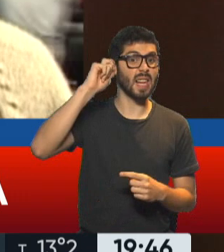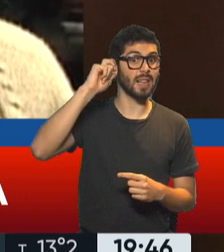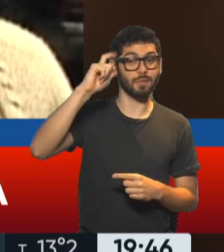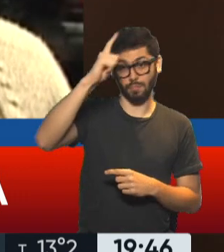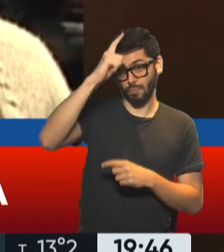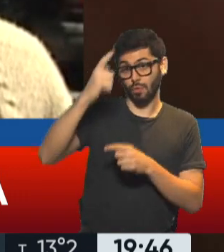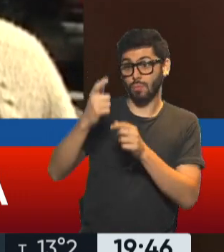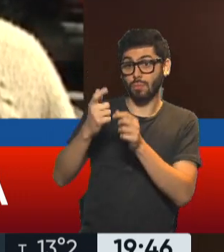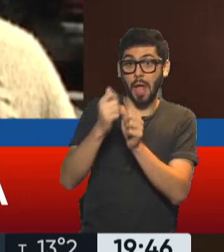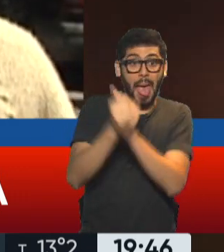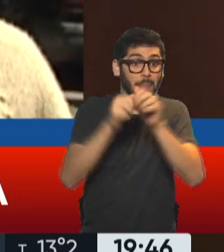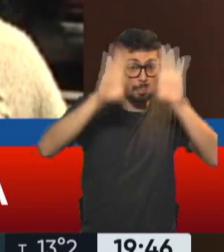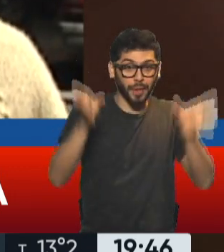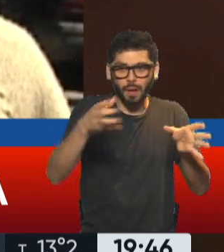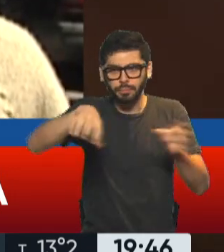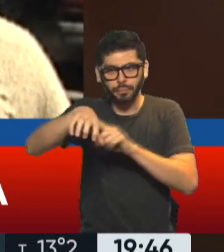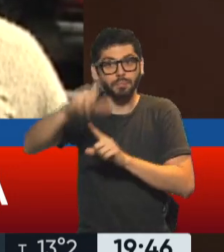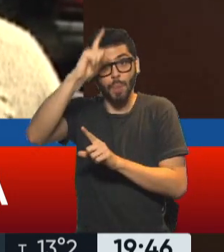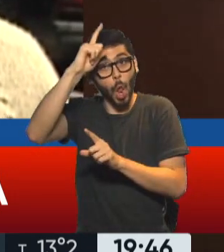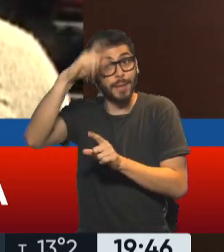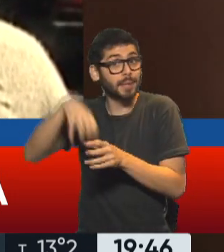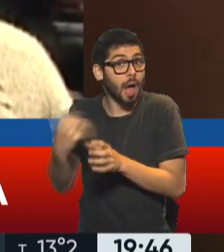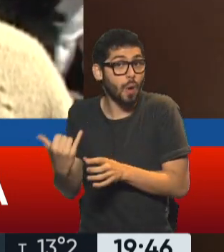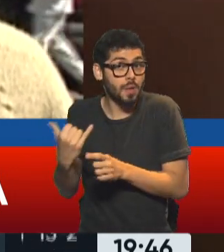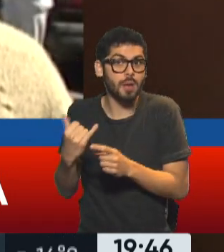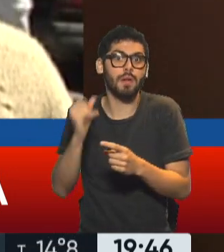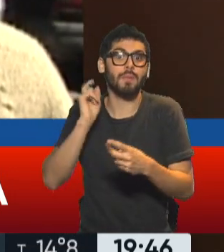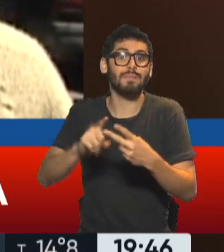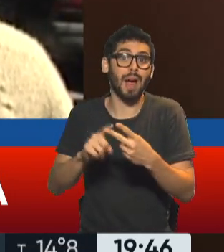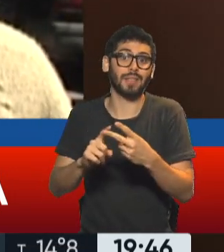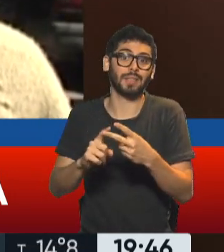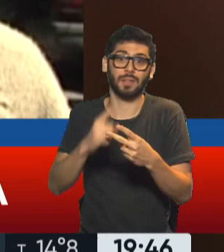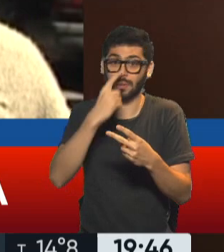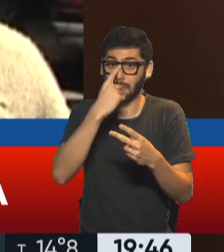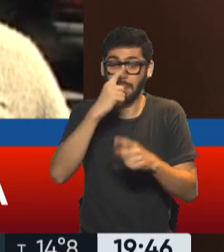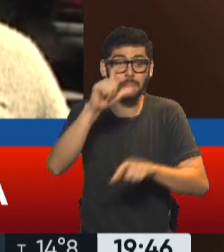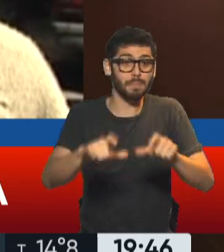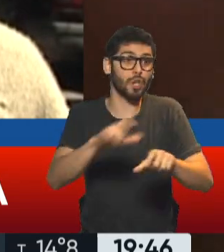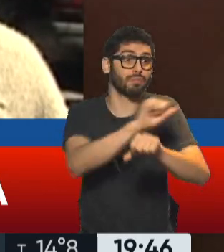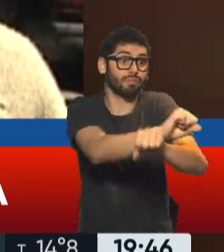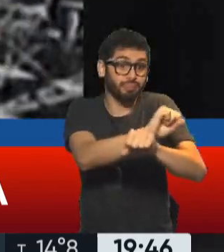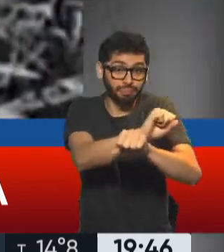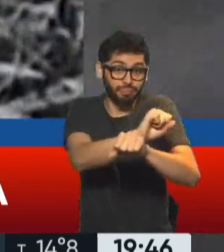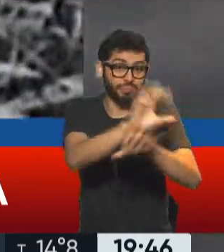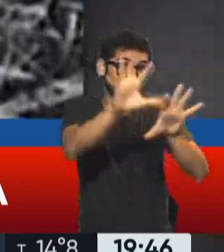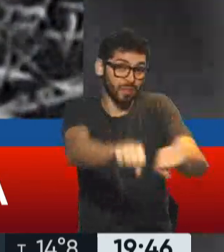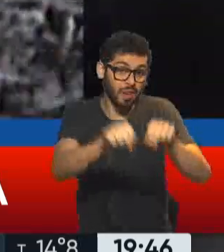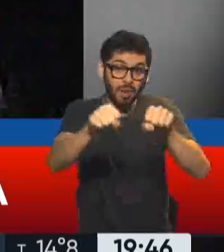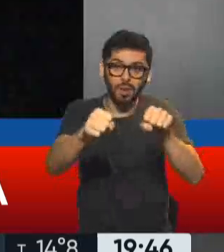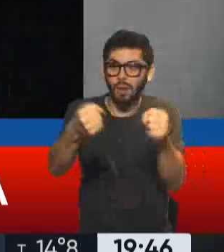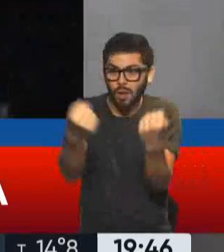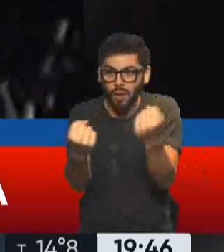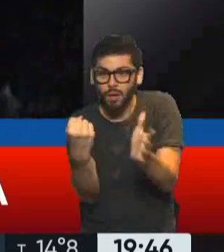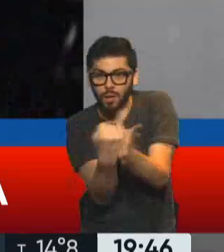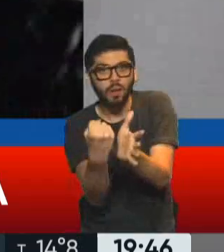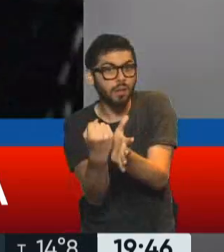predio perteneciente a la empresa, hasta el traslado de los detenidos en móviles pertenecientes a la